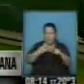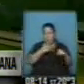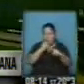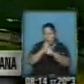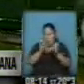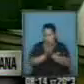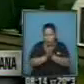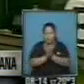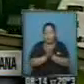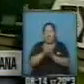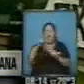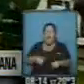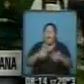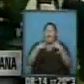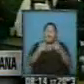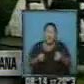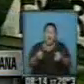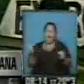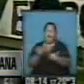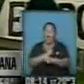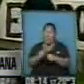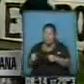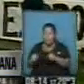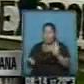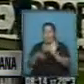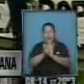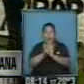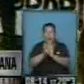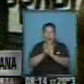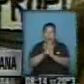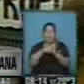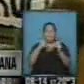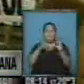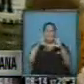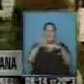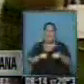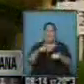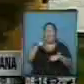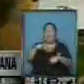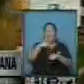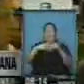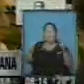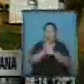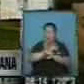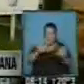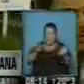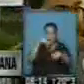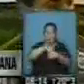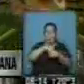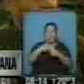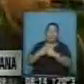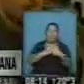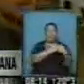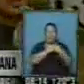hoy estamos reclamando que se apruebe la ley de expropiación, que ya tiene media sanción votada por